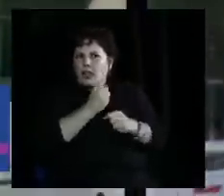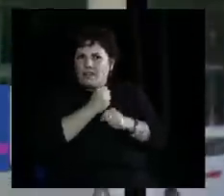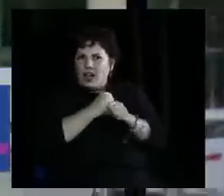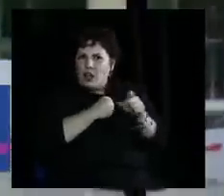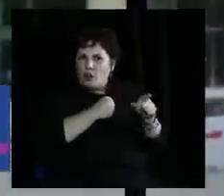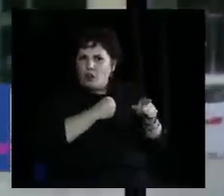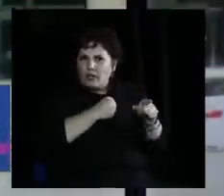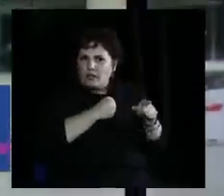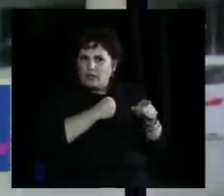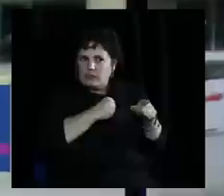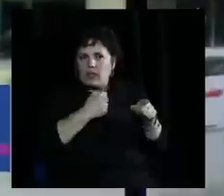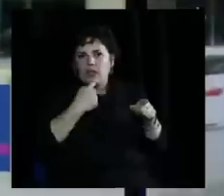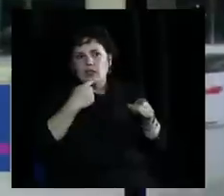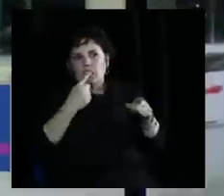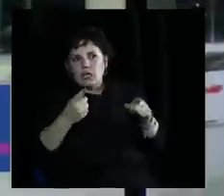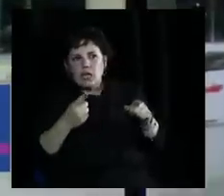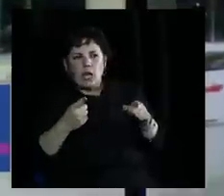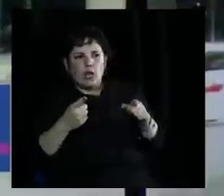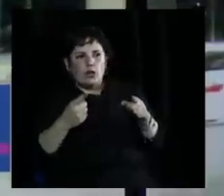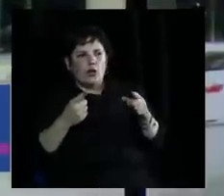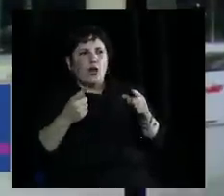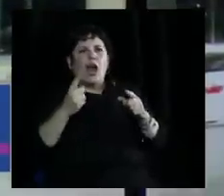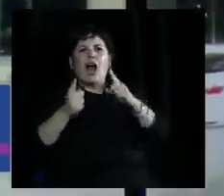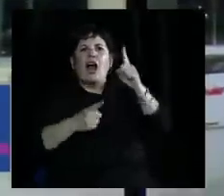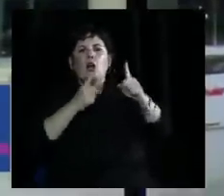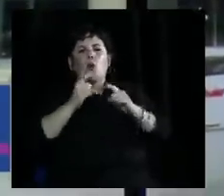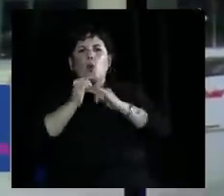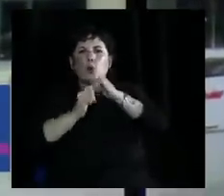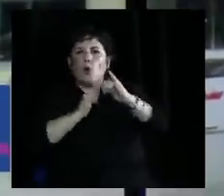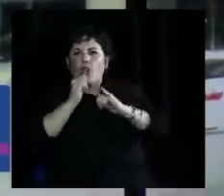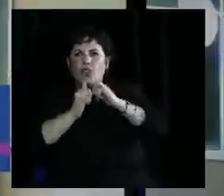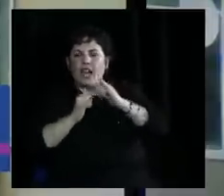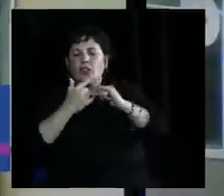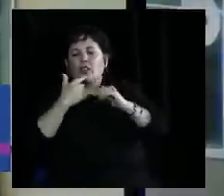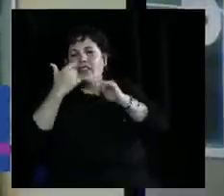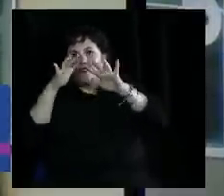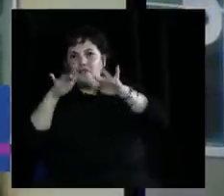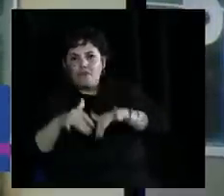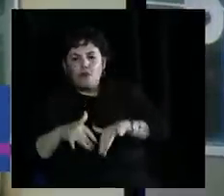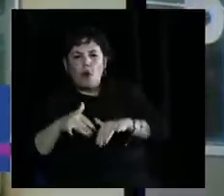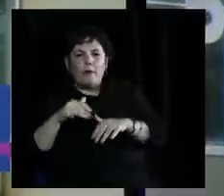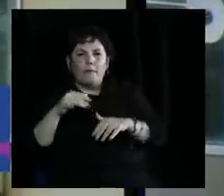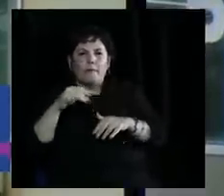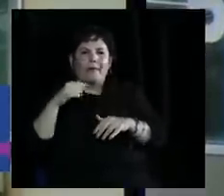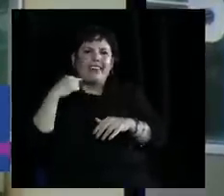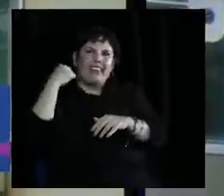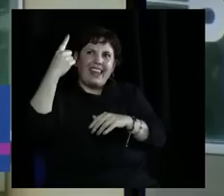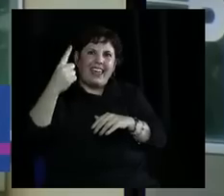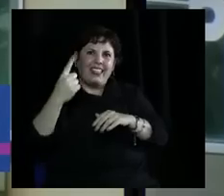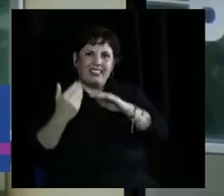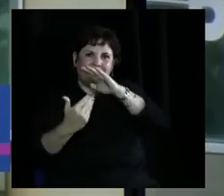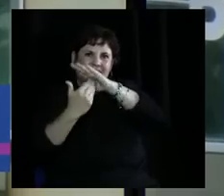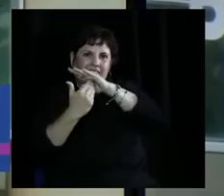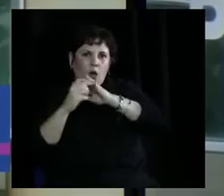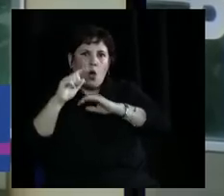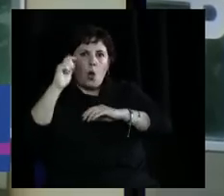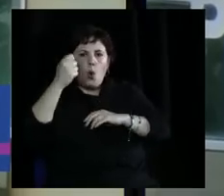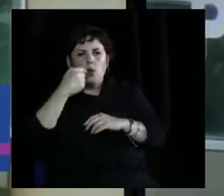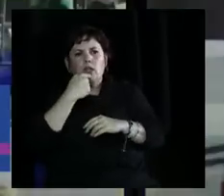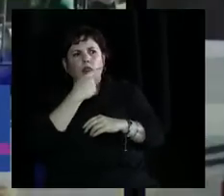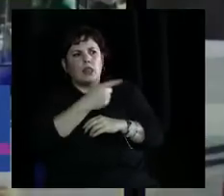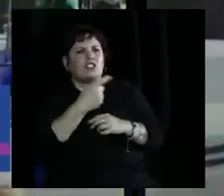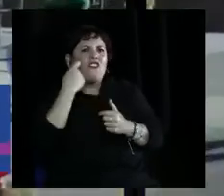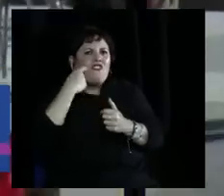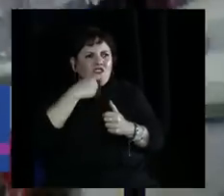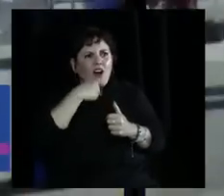¿no? Dijeron, porque hay algunos datos que surgen de ese informe de las gerentas y gerentes de UTE, donde dicen,